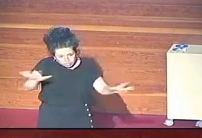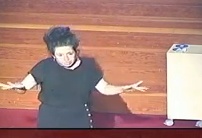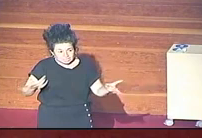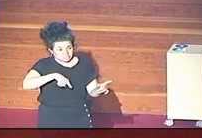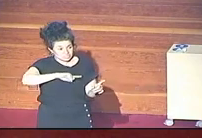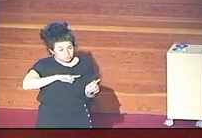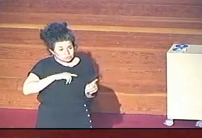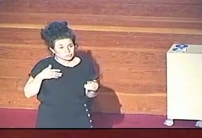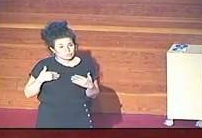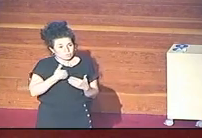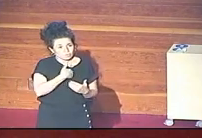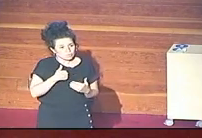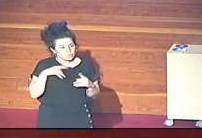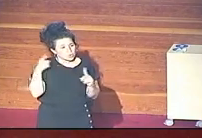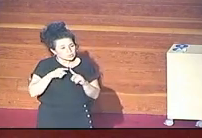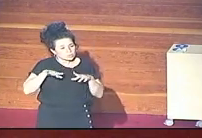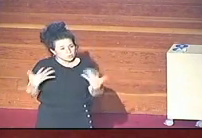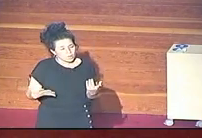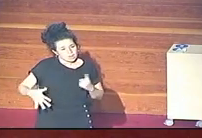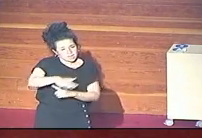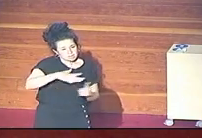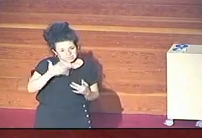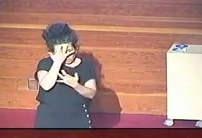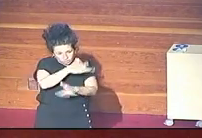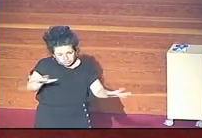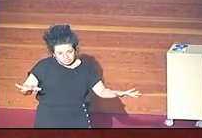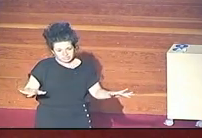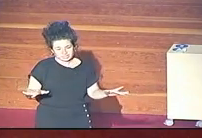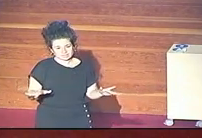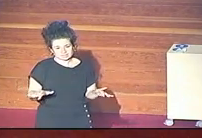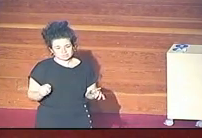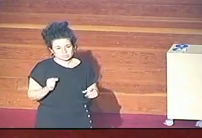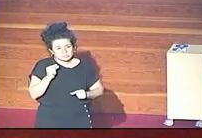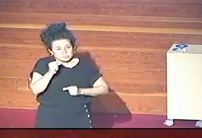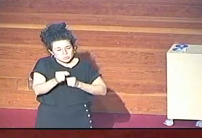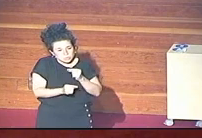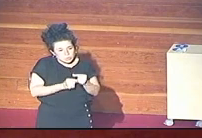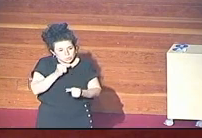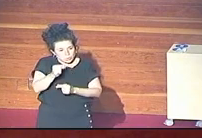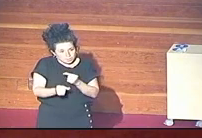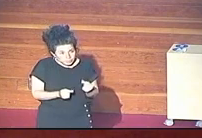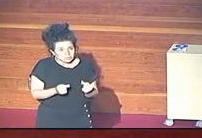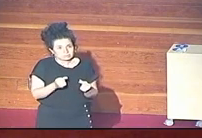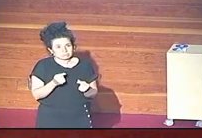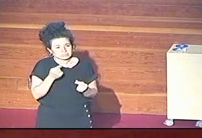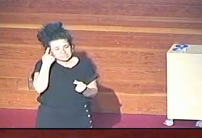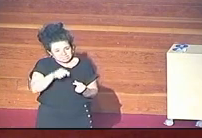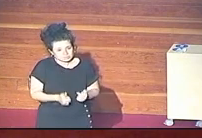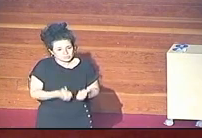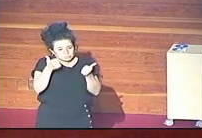yo creo que a raíz de las informaciones pues vamos teniendo cada vez más nociones de en el mundo en el que vivimos